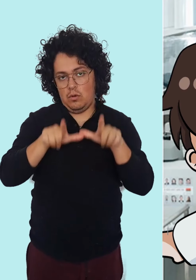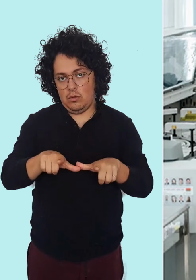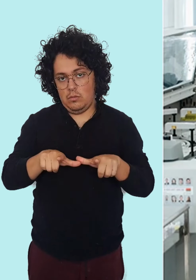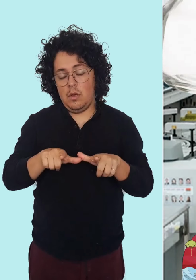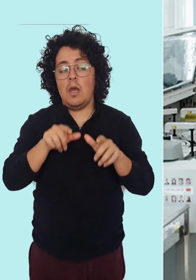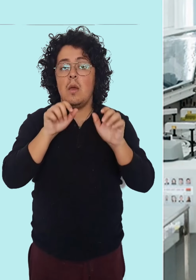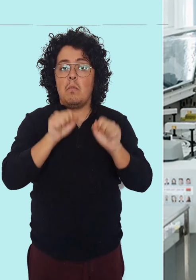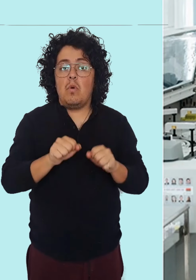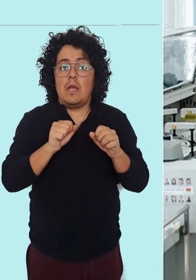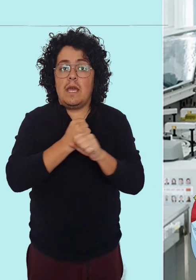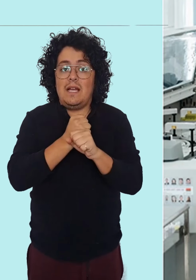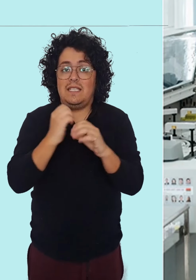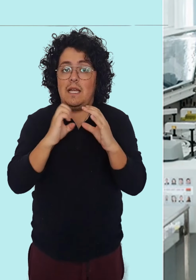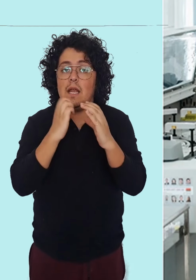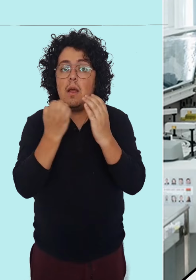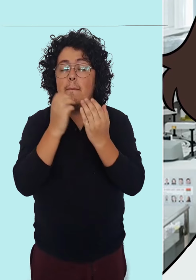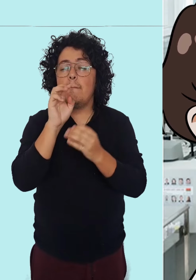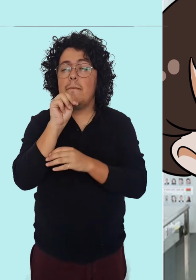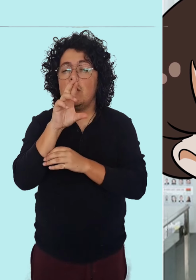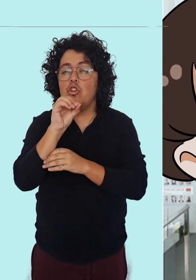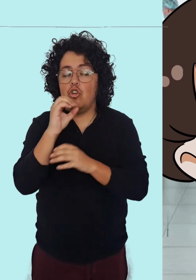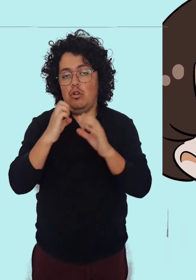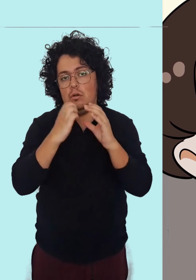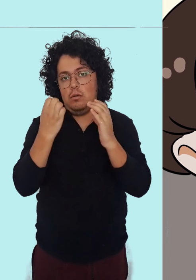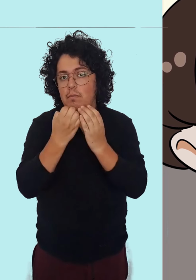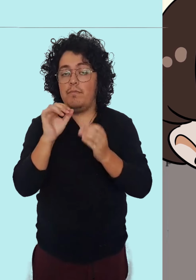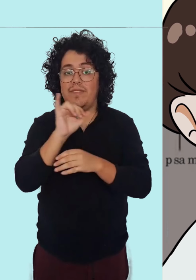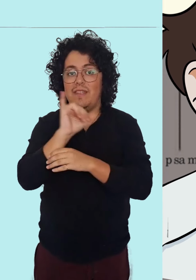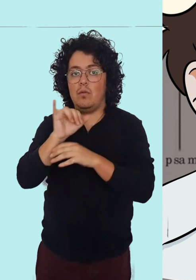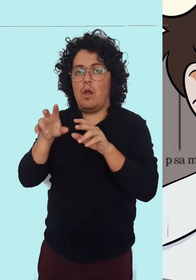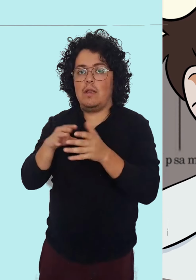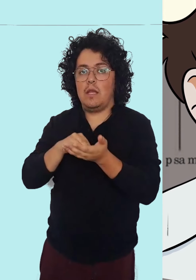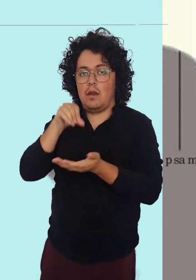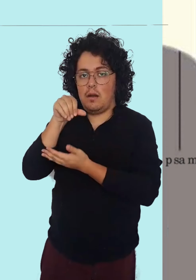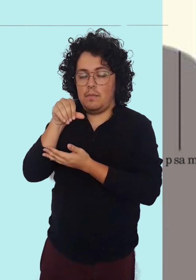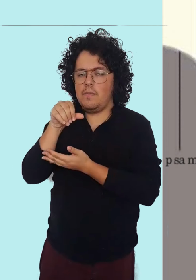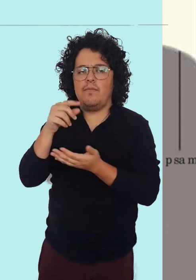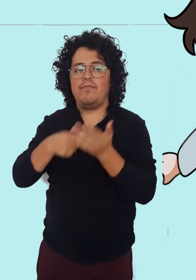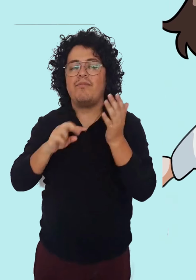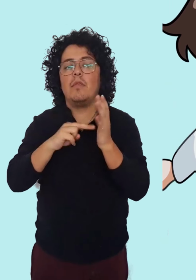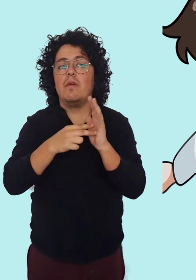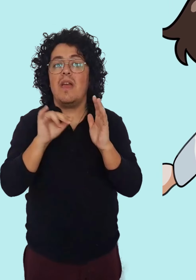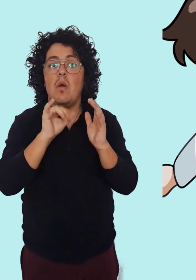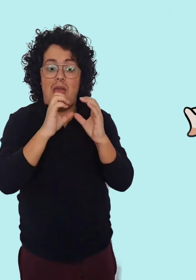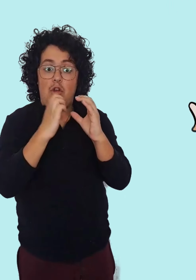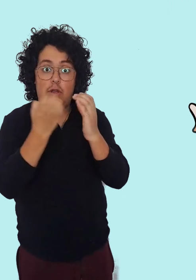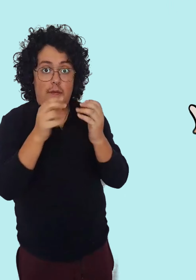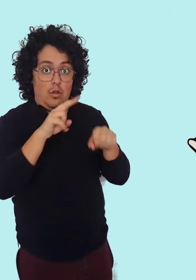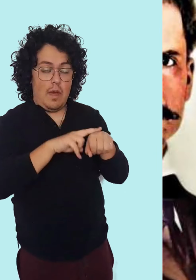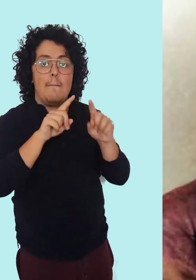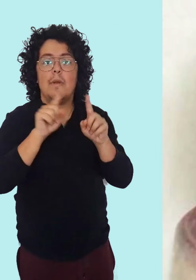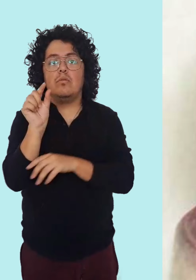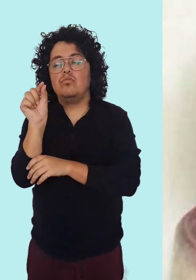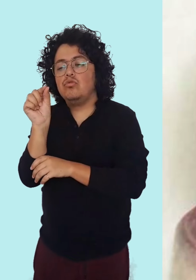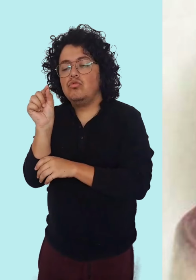laboratorio, puede reproducir microhábitats similares a ambientes acuáticos sedimentados, básicamente un ecosistema en miniatura.